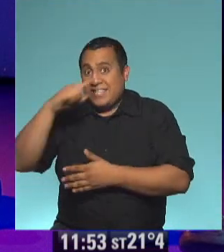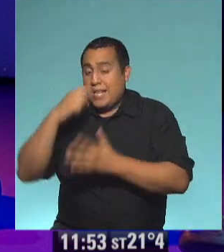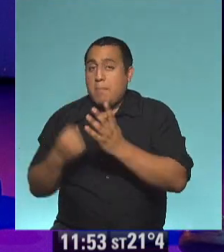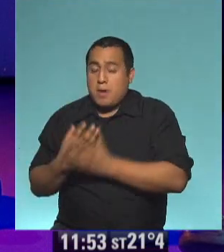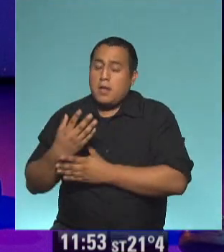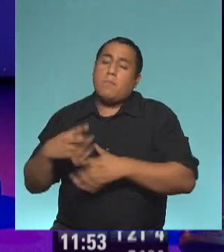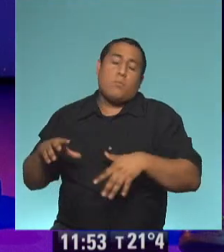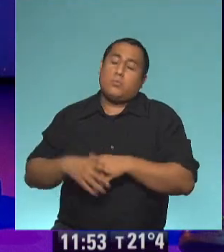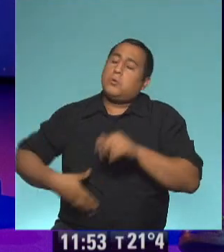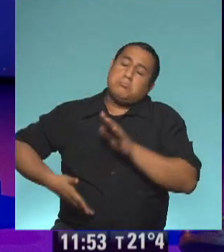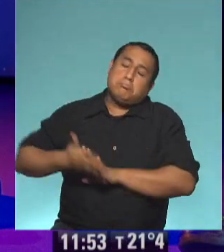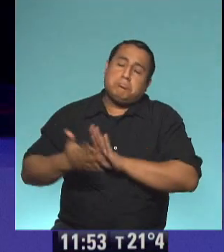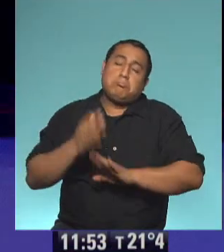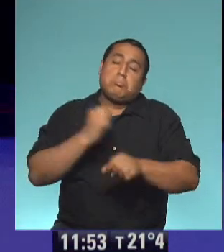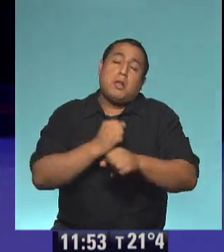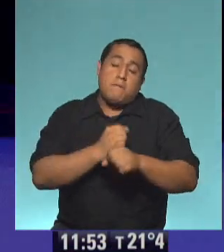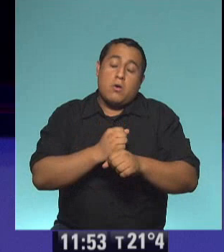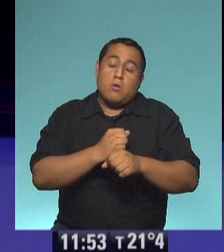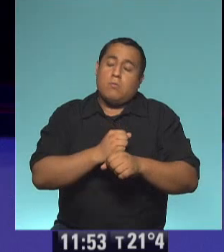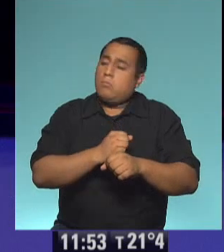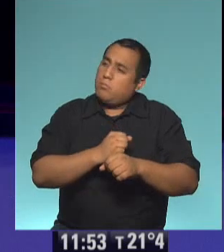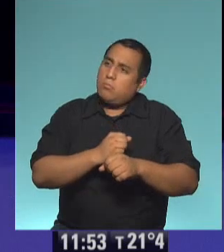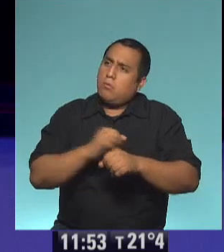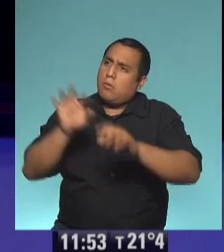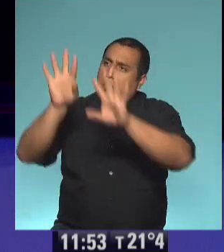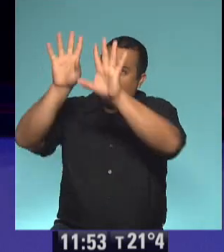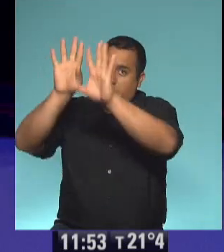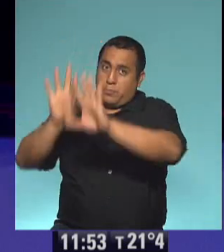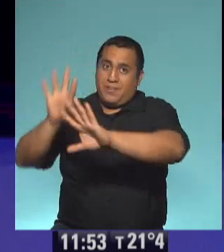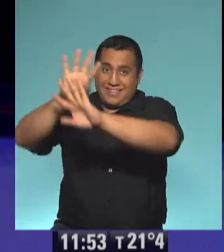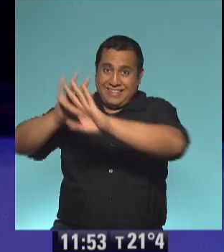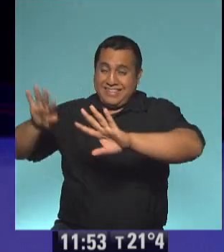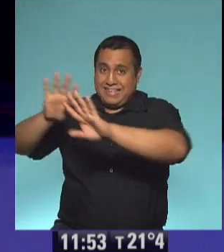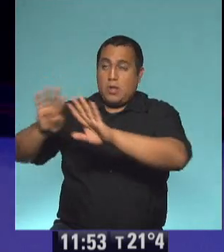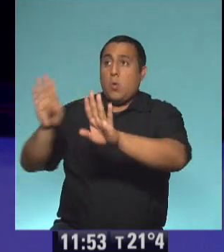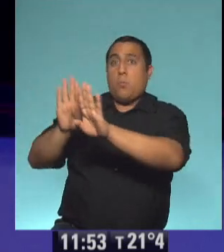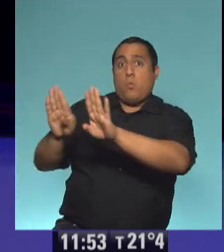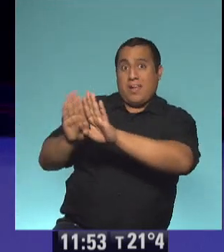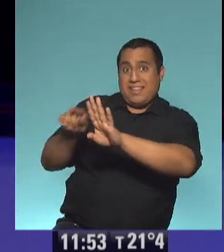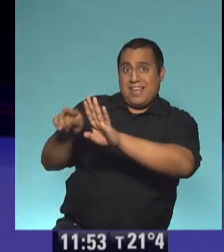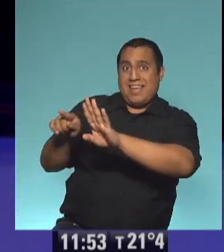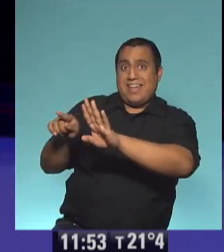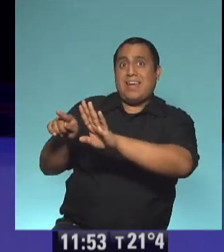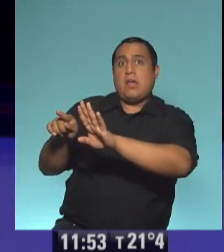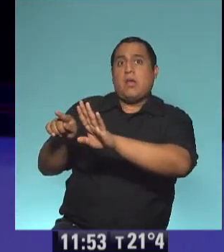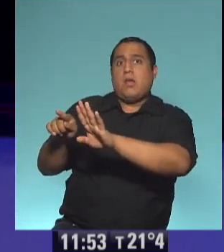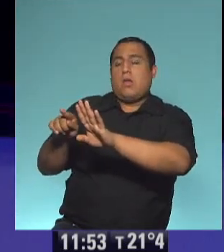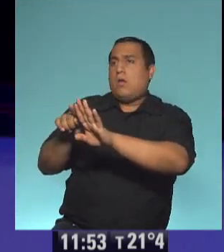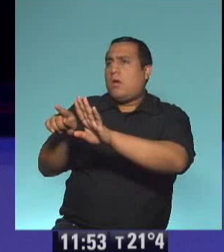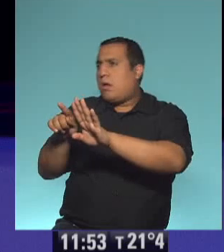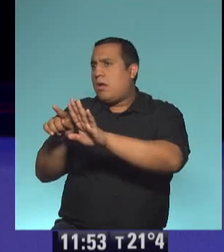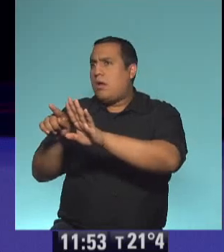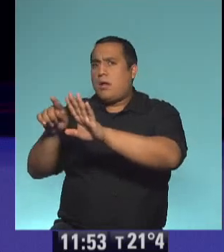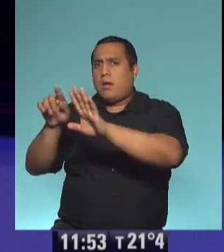hacia nuestros trabajos, las dos vidrieras de cortinitas y también la puerta de la rosca encantada estaban atravesadas por una especie